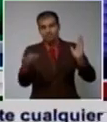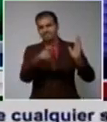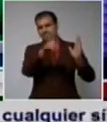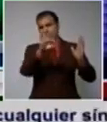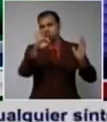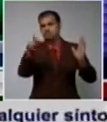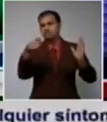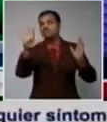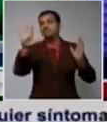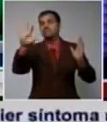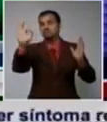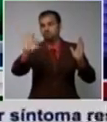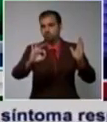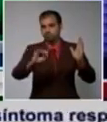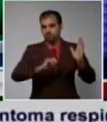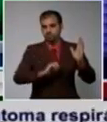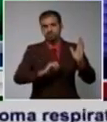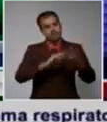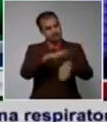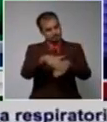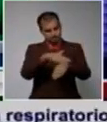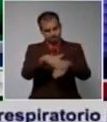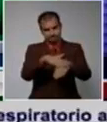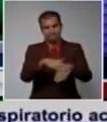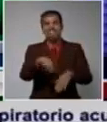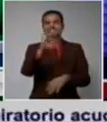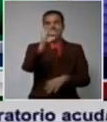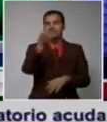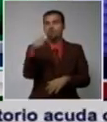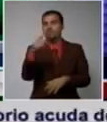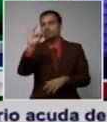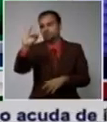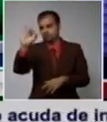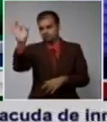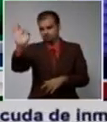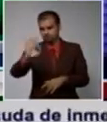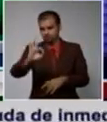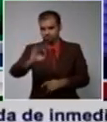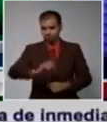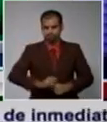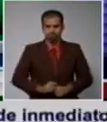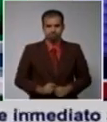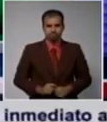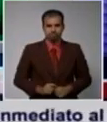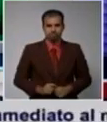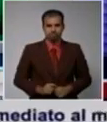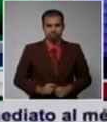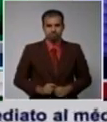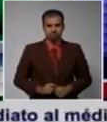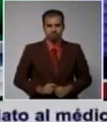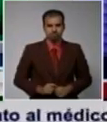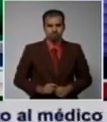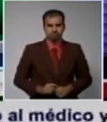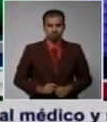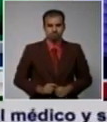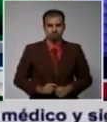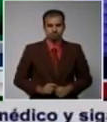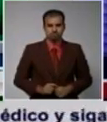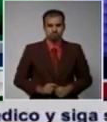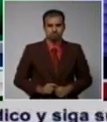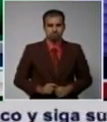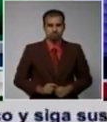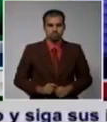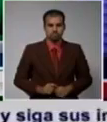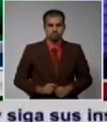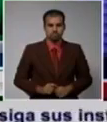18,5%, un 7,7%. 16 ayer se trabaja para